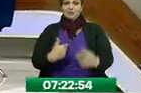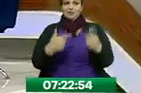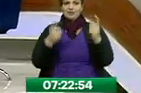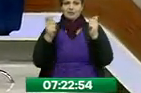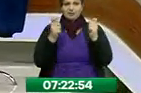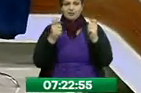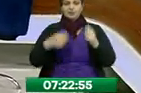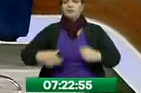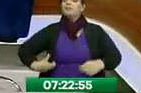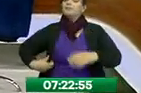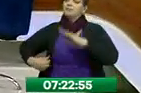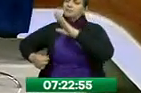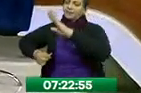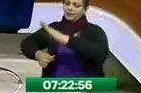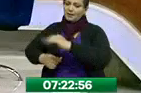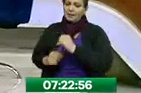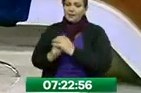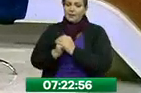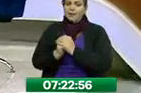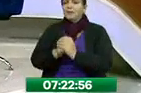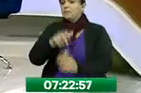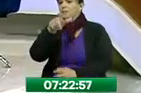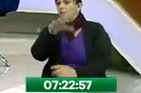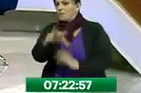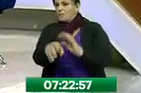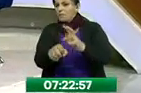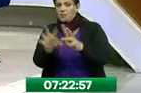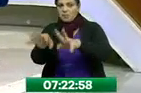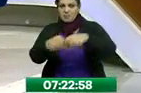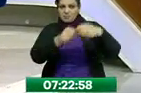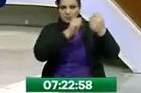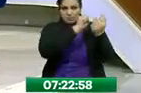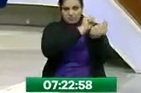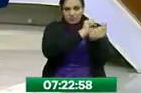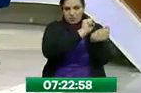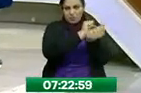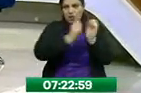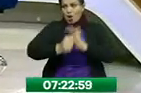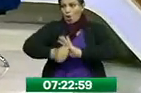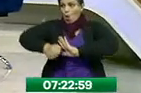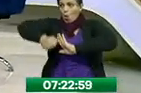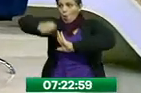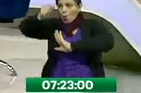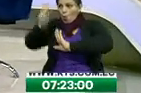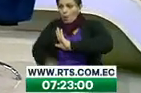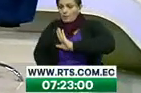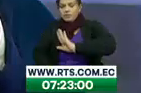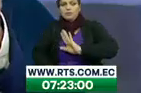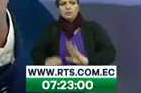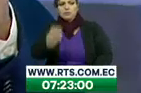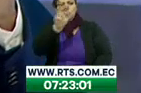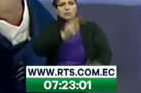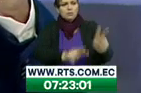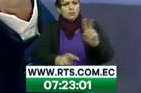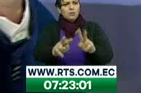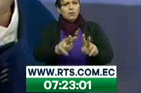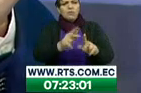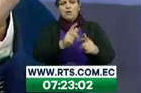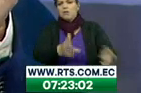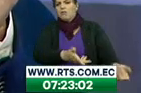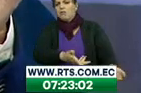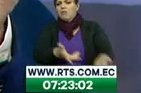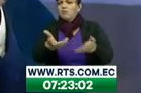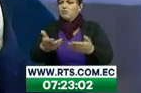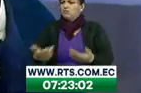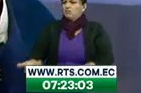favorecer a los delincuentes y no a las víctimas. Lo que me dicen los ciudadanos en mi recorrido por el Ecuador, eliminen aquella